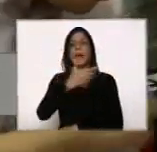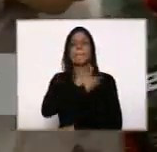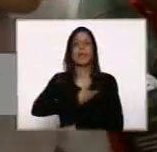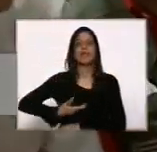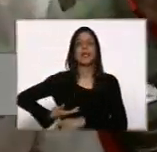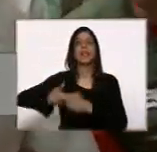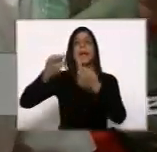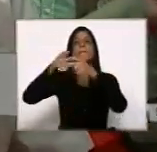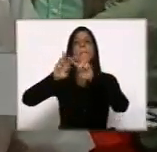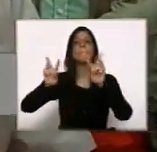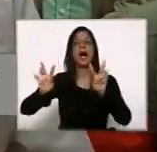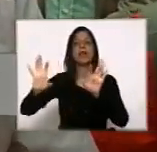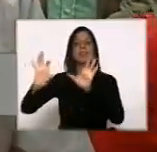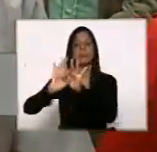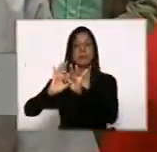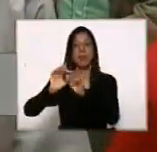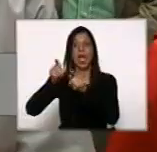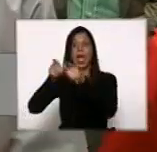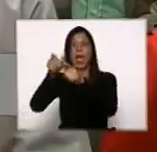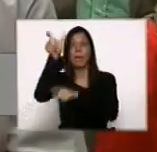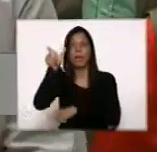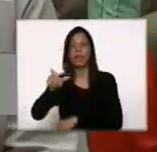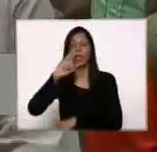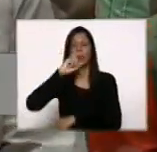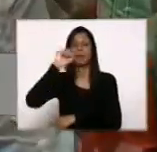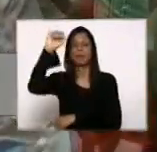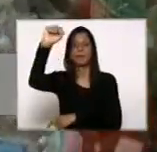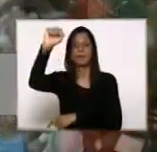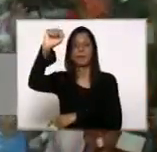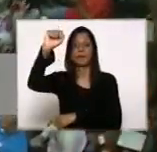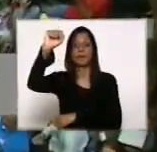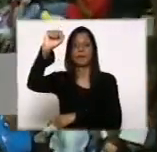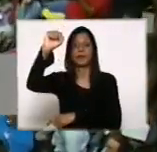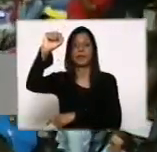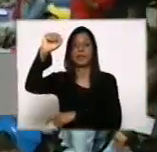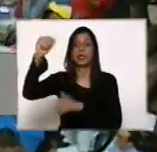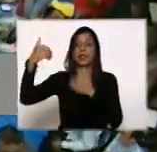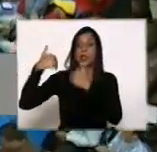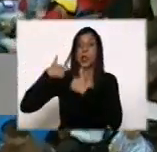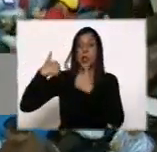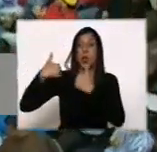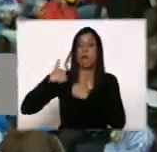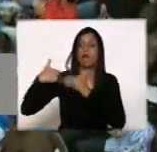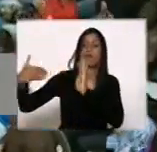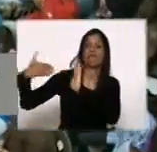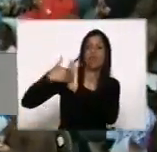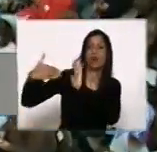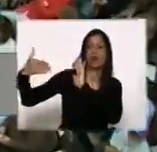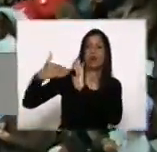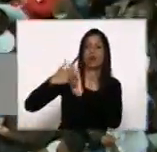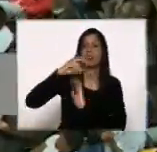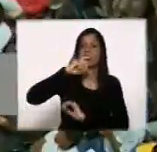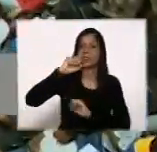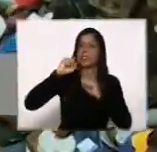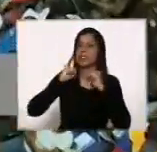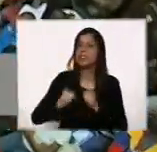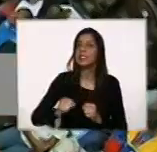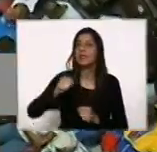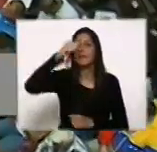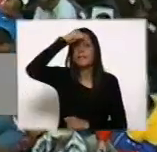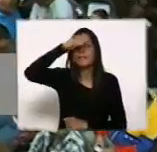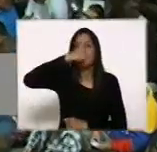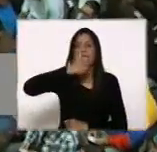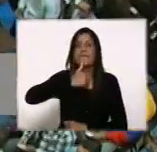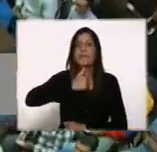paz, ese hombre que a pesar de todos los problemas y las situaciones tan difíciles,